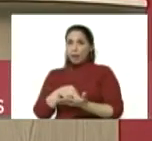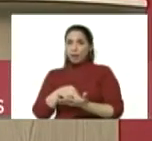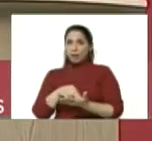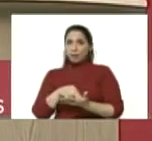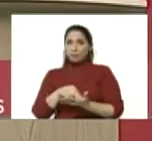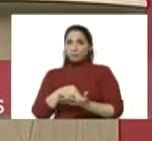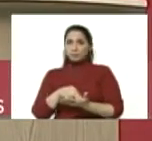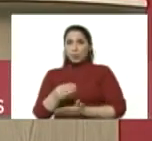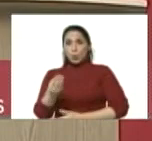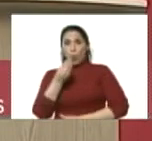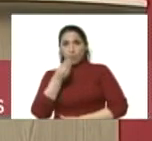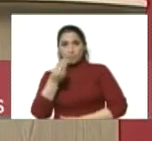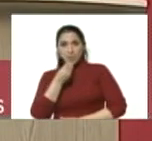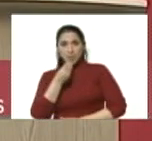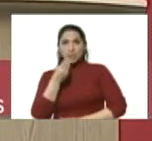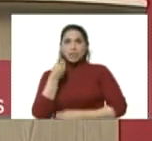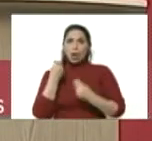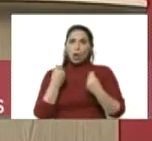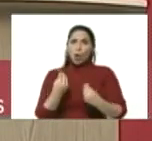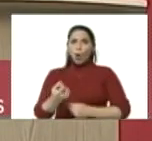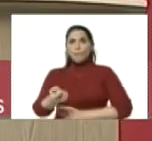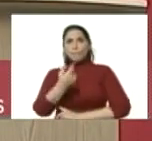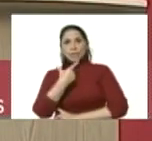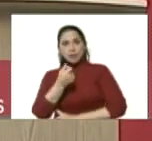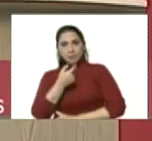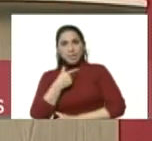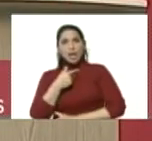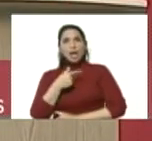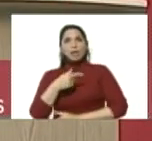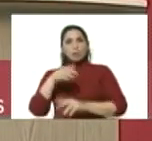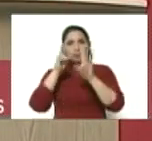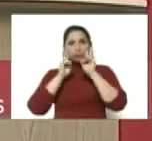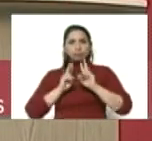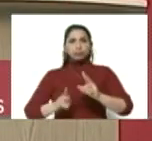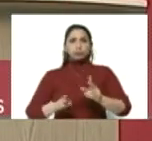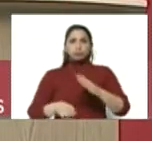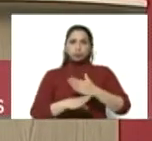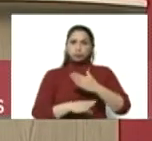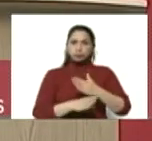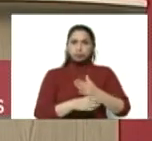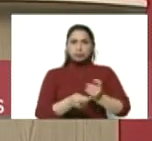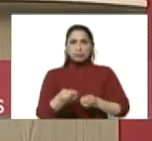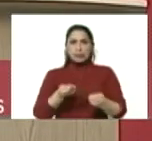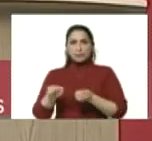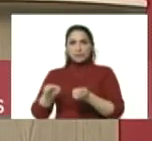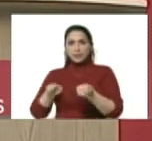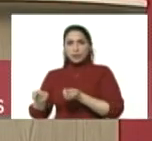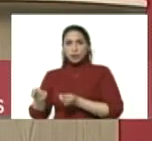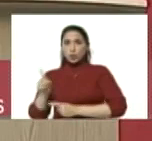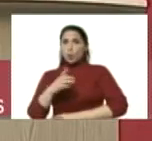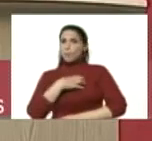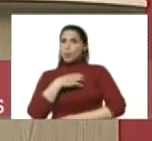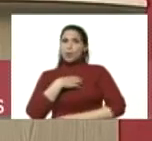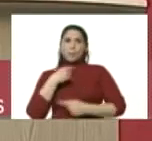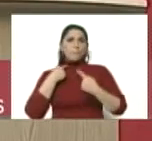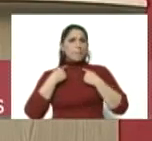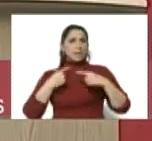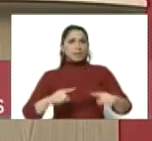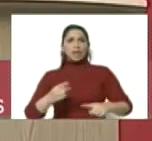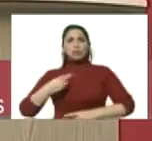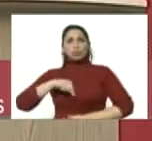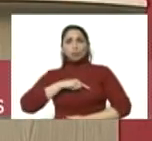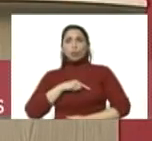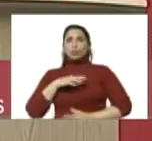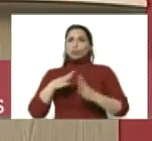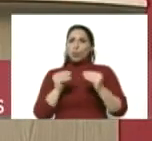los alimentos como los medicamentos, el mantenimiento de servicios. Así que no podemos perder todo lo que hemos